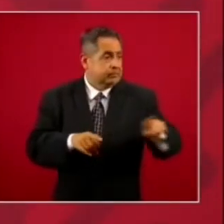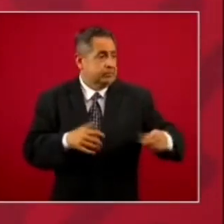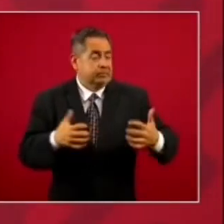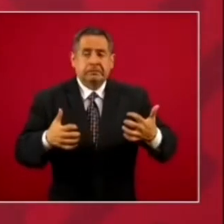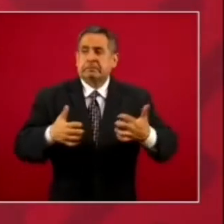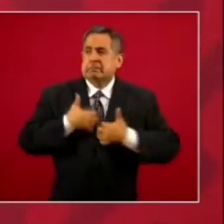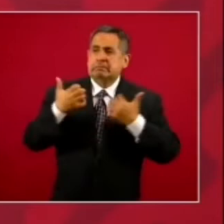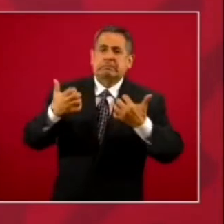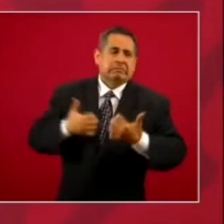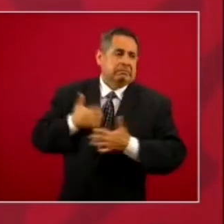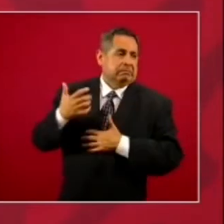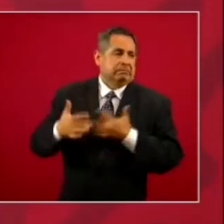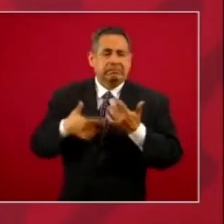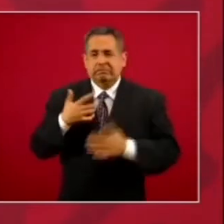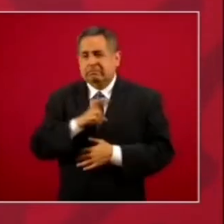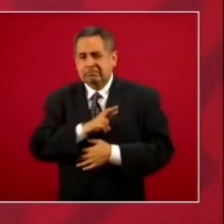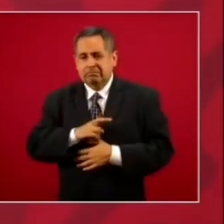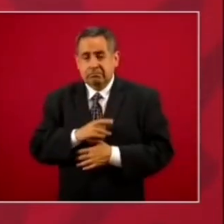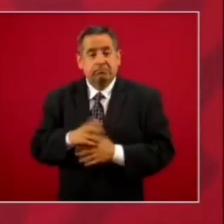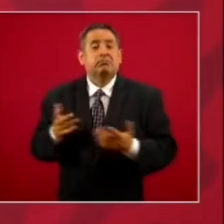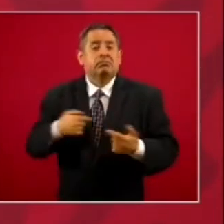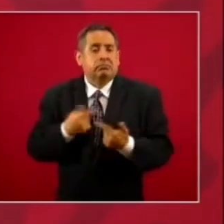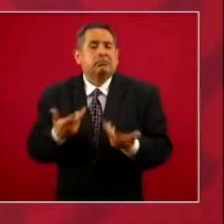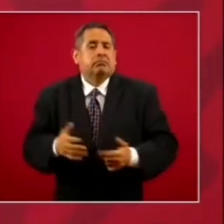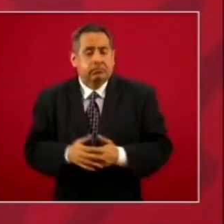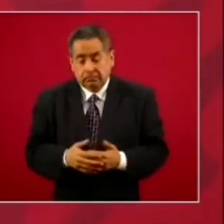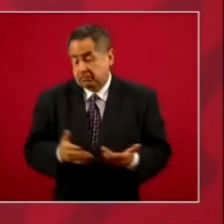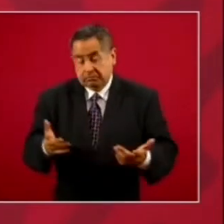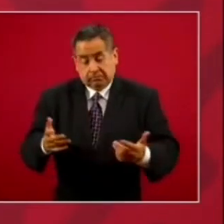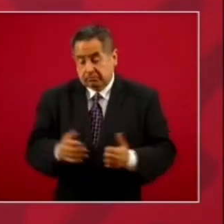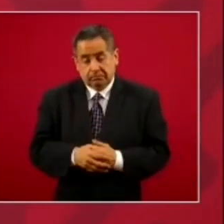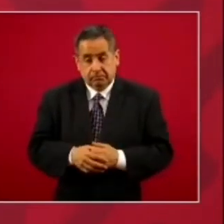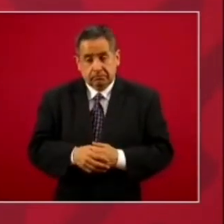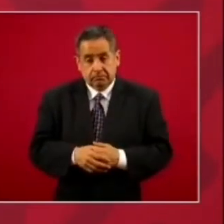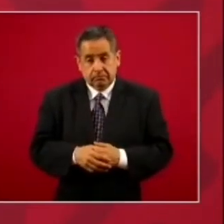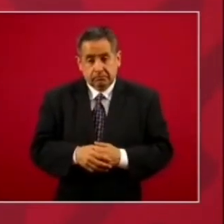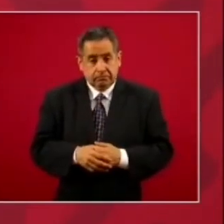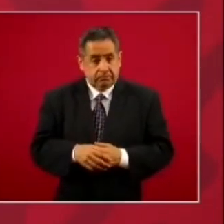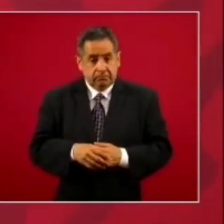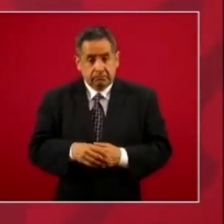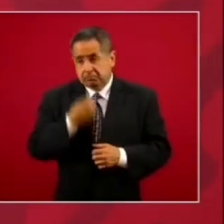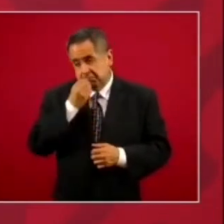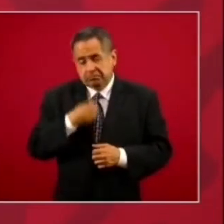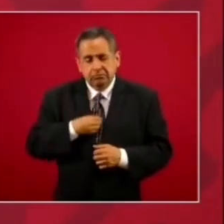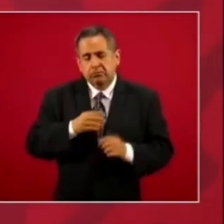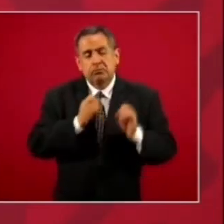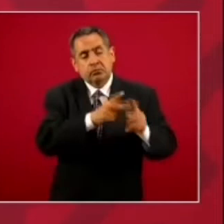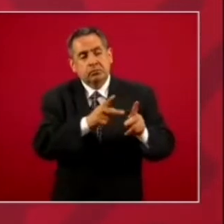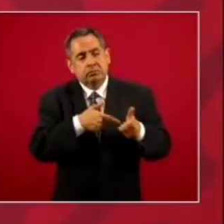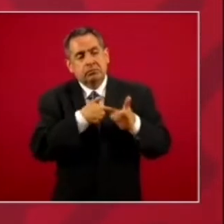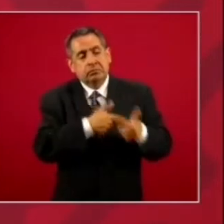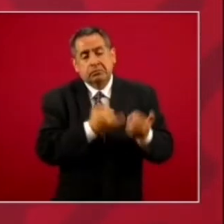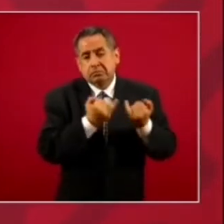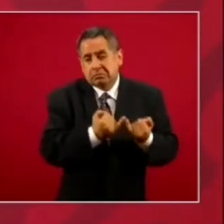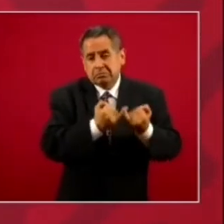reacciones. ¿Pero qué hacemos? ¿Seguimos igual